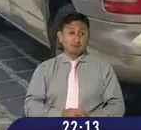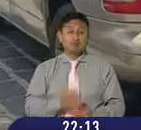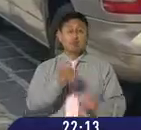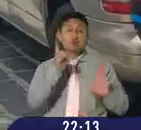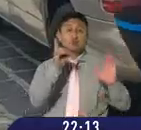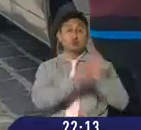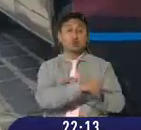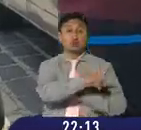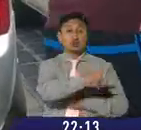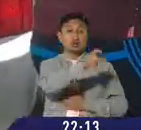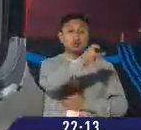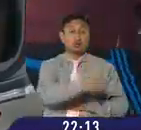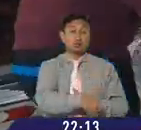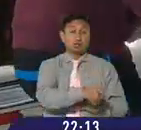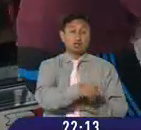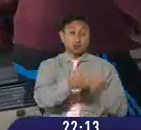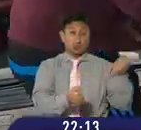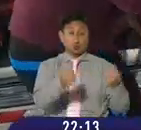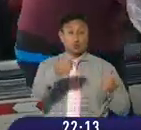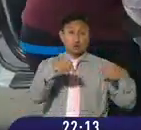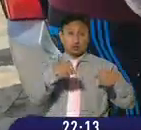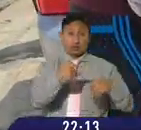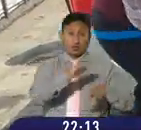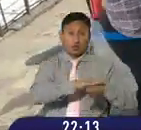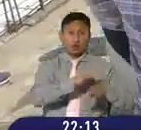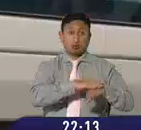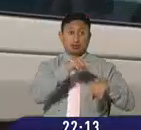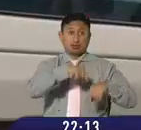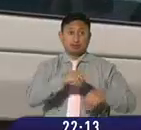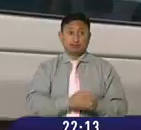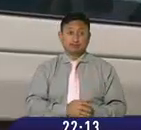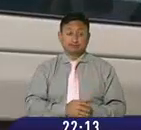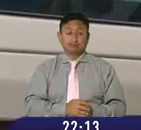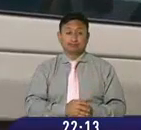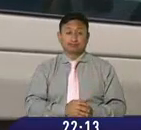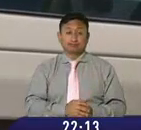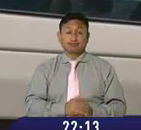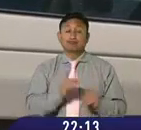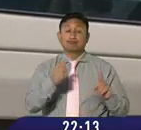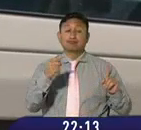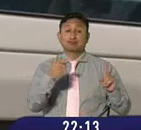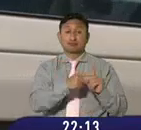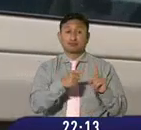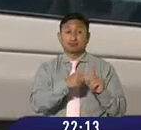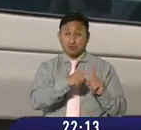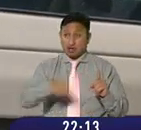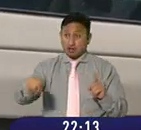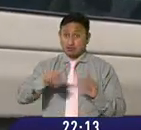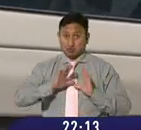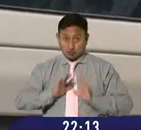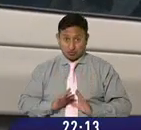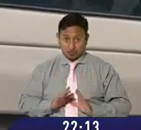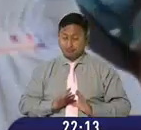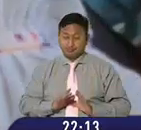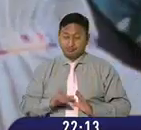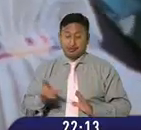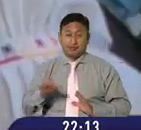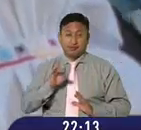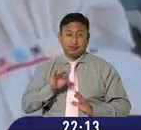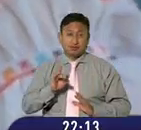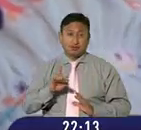muerte culposa según el artículo 377, aunque eso no les quitará el inmenso dolor de la